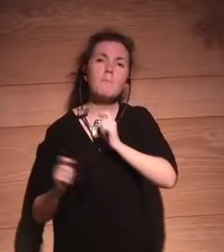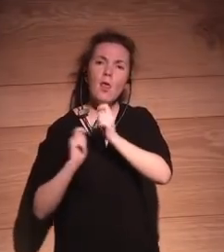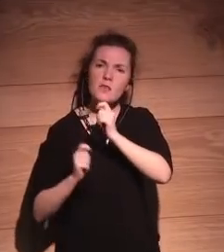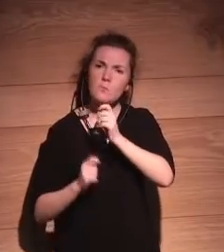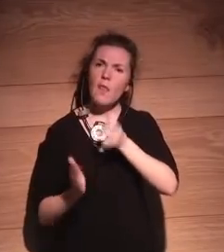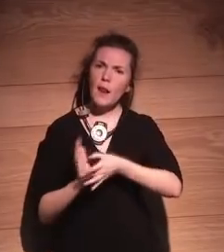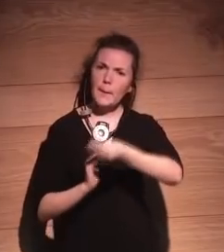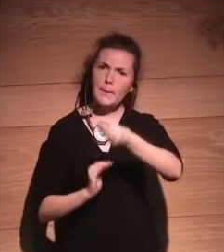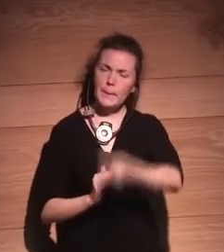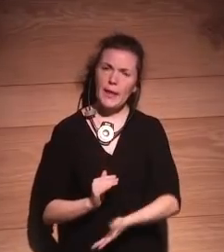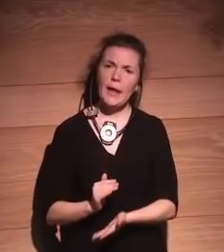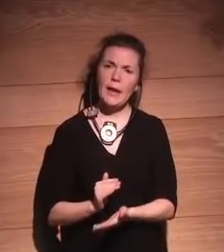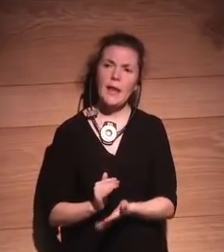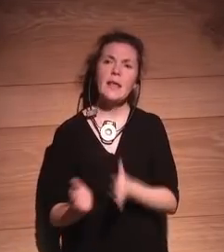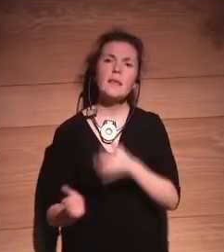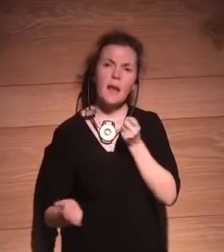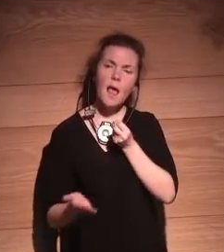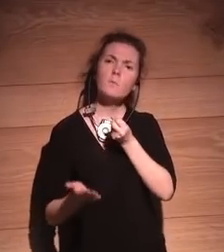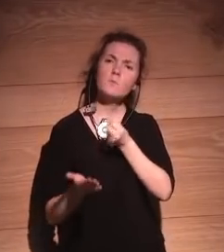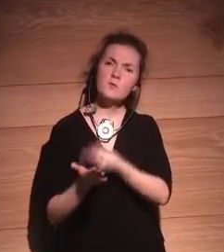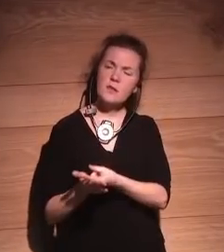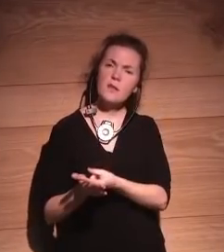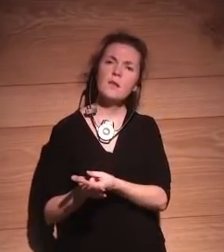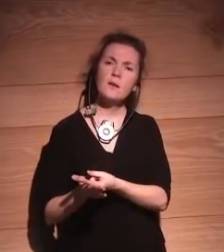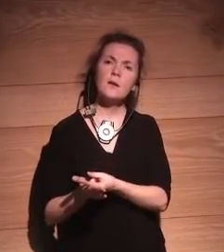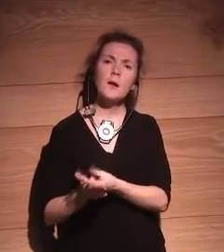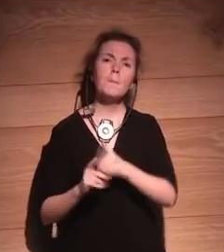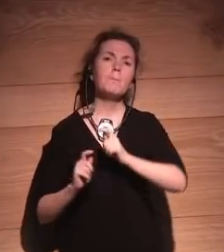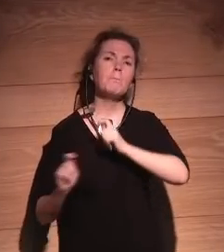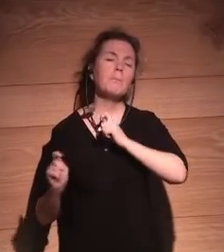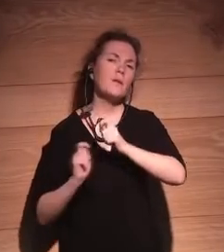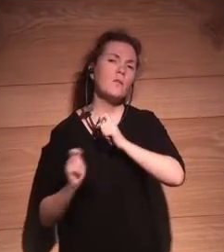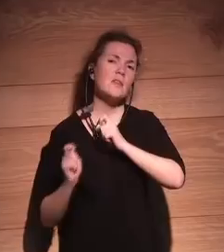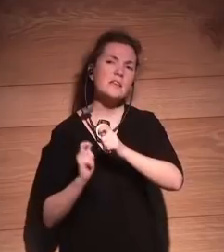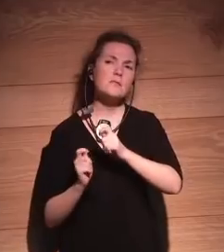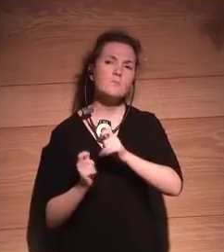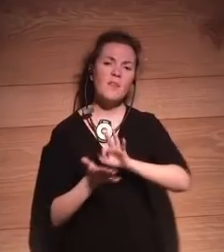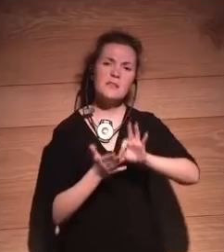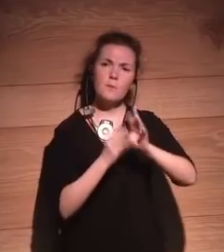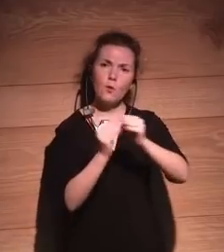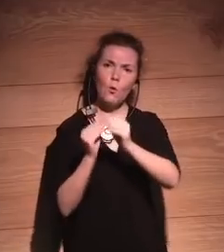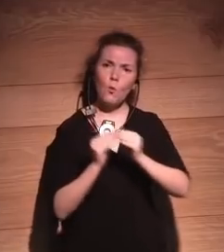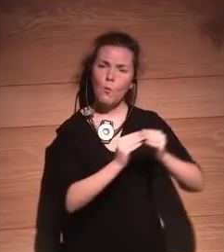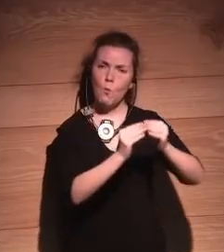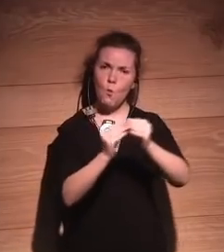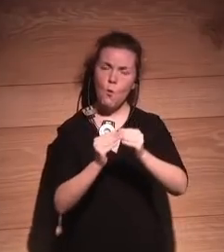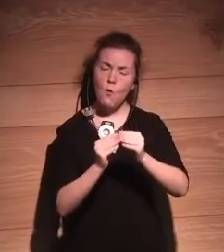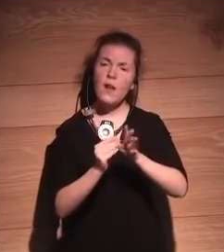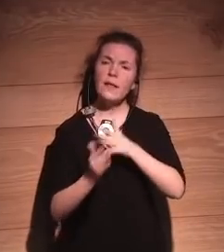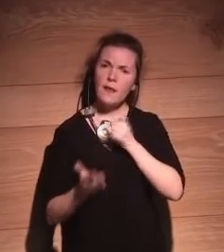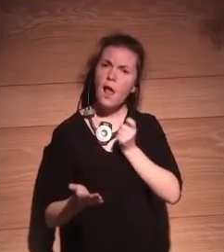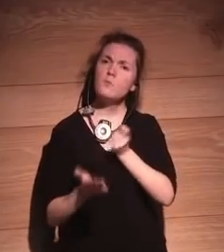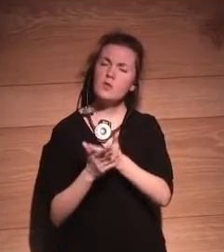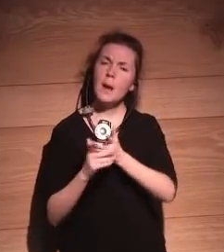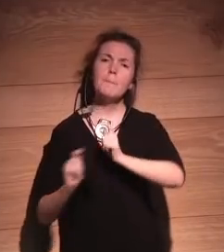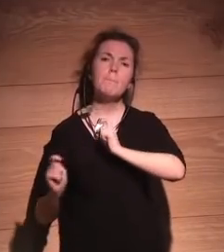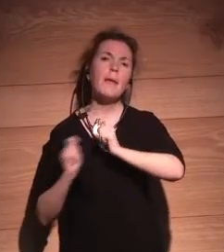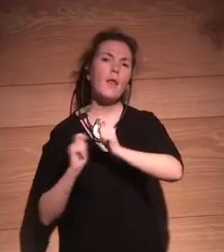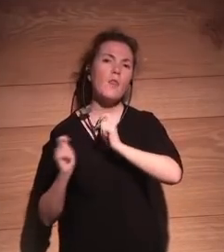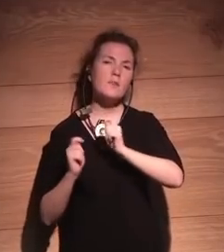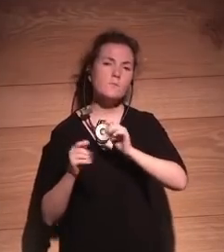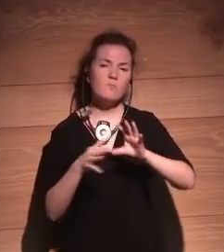en apostar por un periodismo de servicio común, en apostar por un periodismo